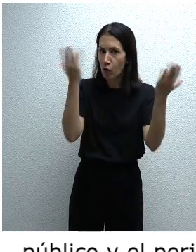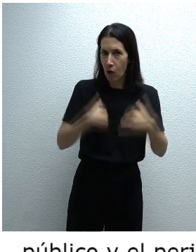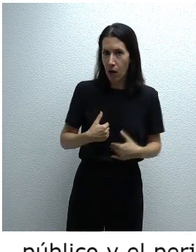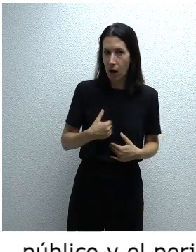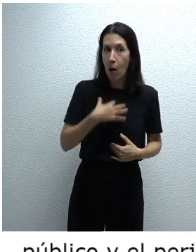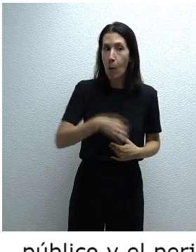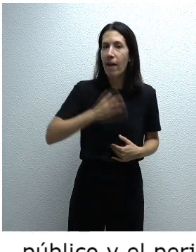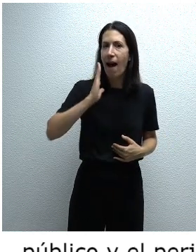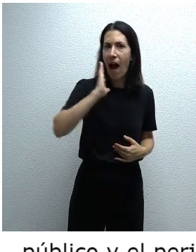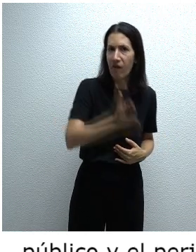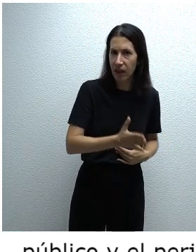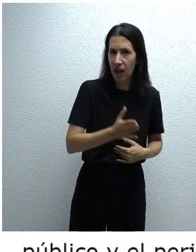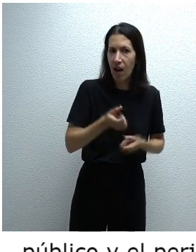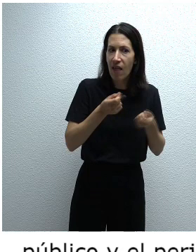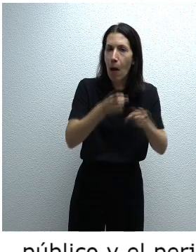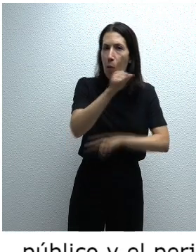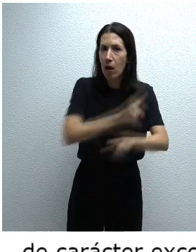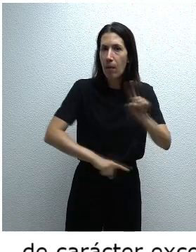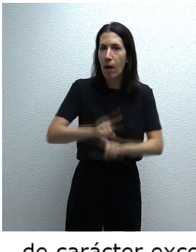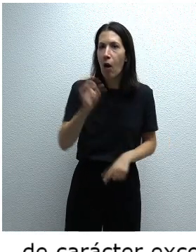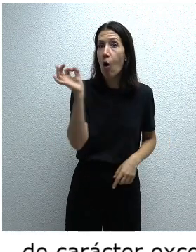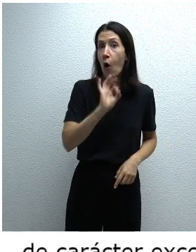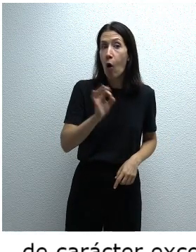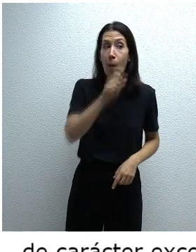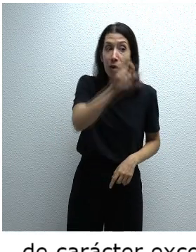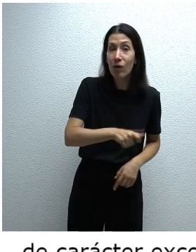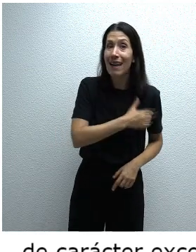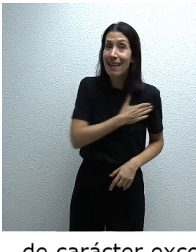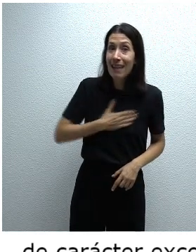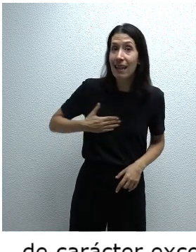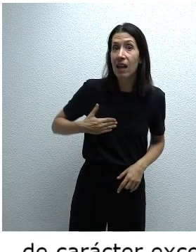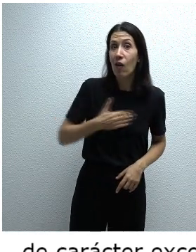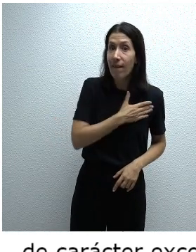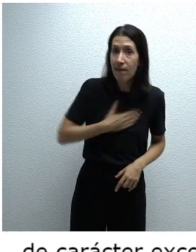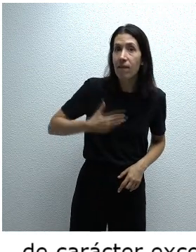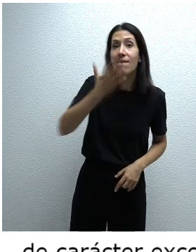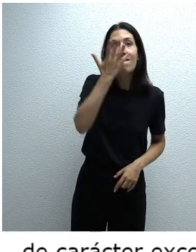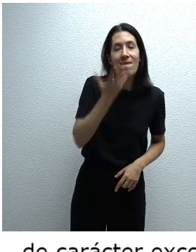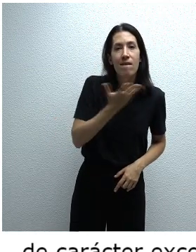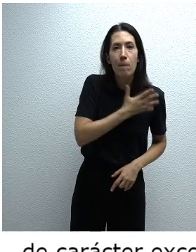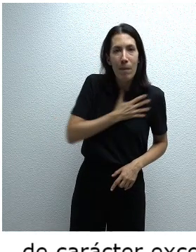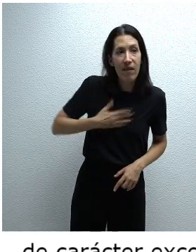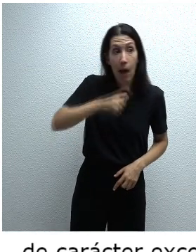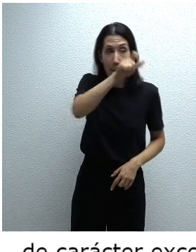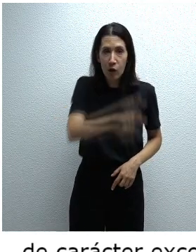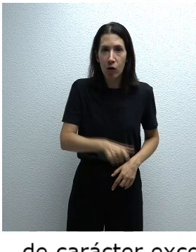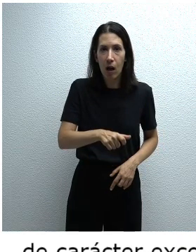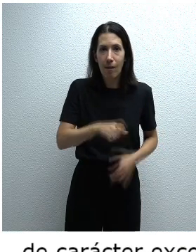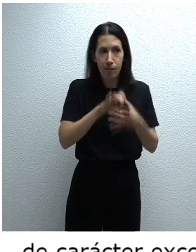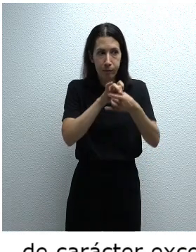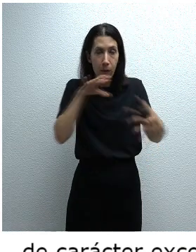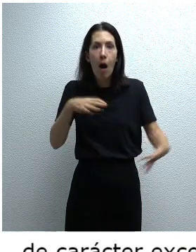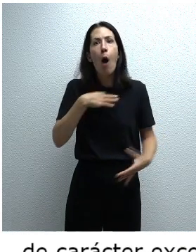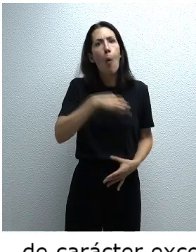injerencia indebida o porque se aparte de los deseos, voluntad y preferencia de esa persona, lógicamente cabría